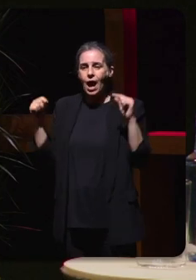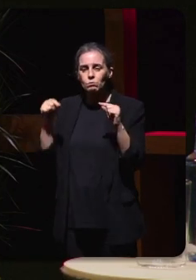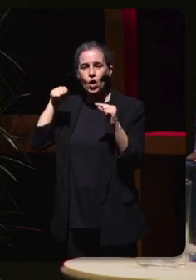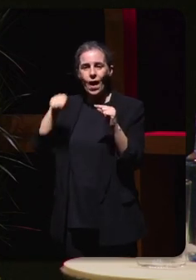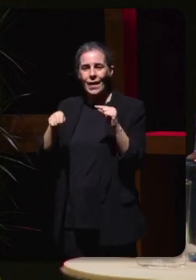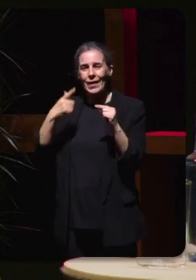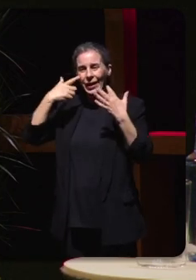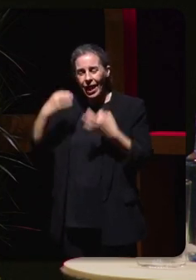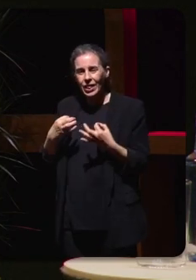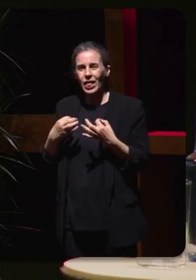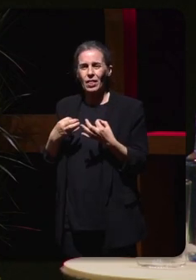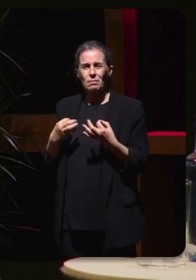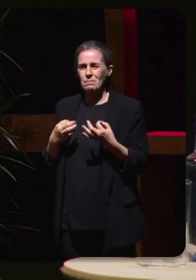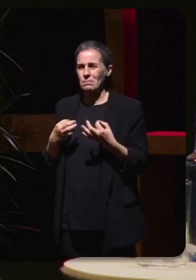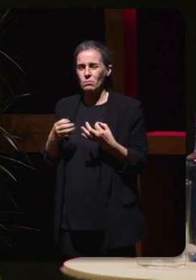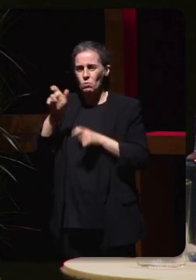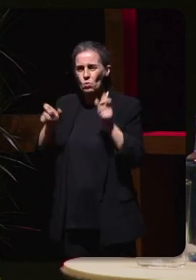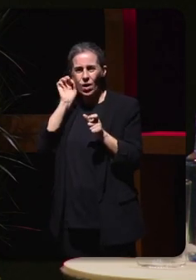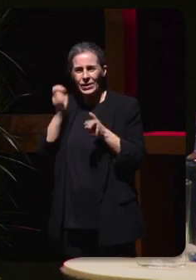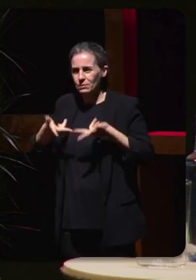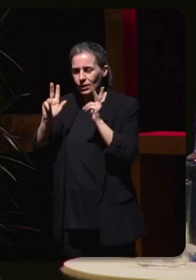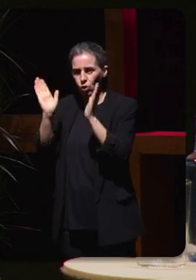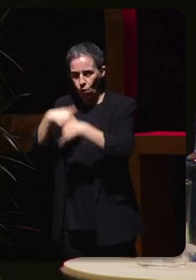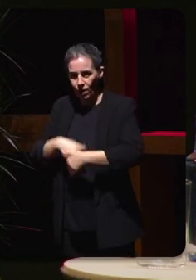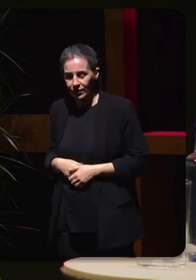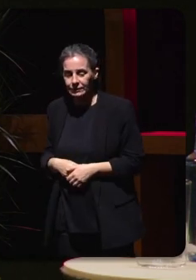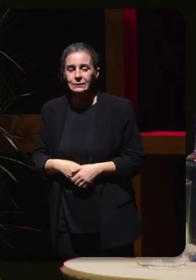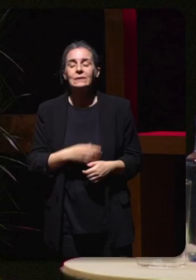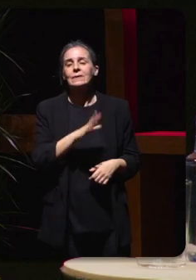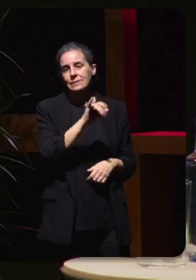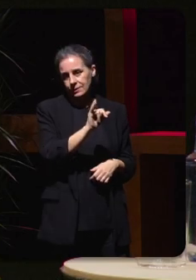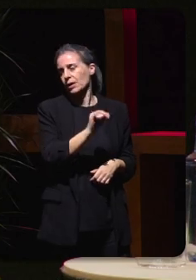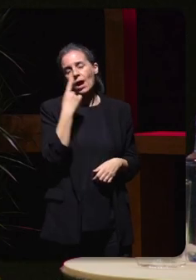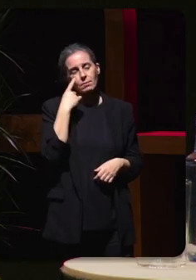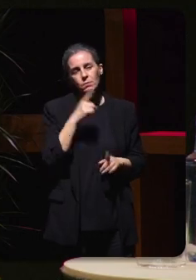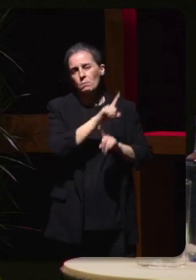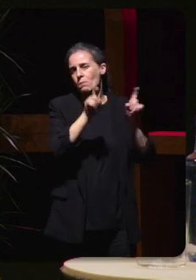sorprendido la realidad y la falta de libertad, por ejemplo, de las mujeres. Bueno, hay